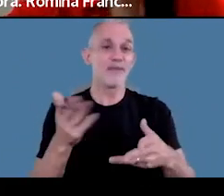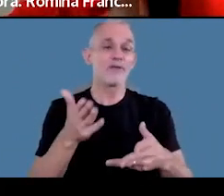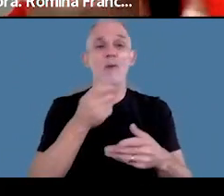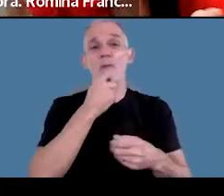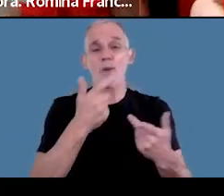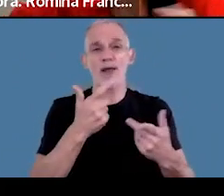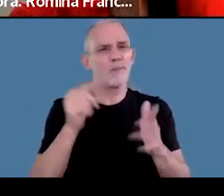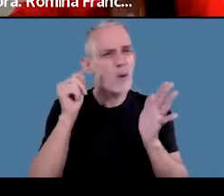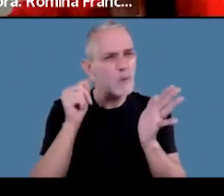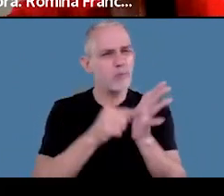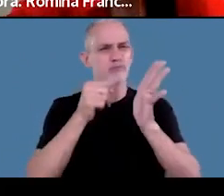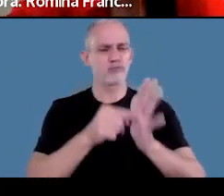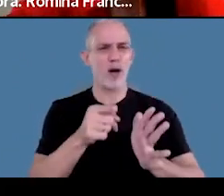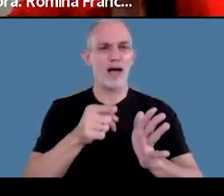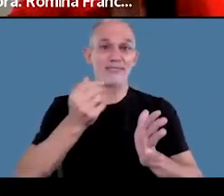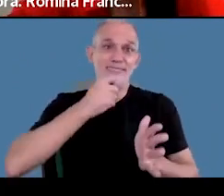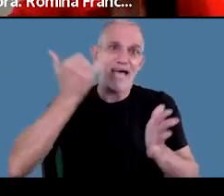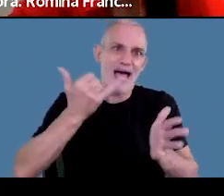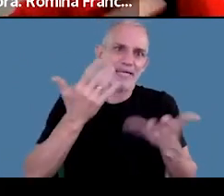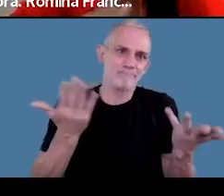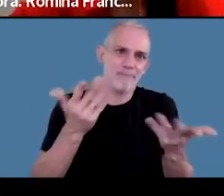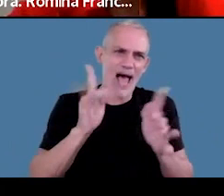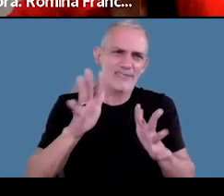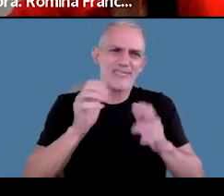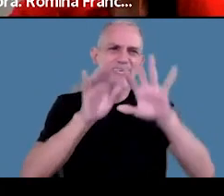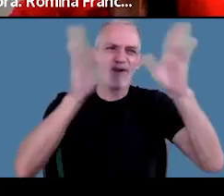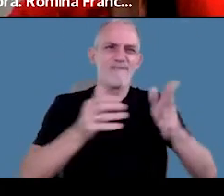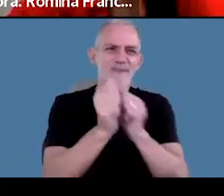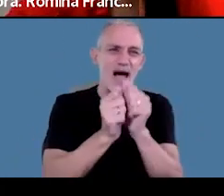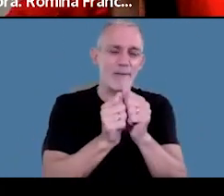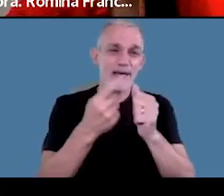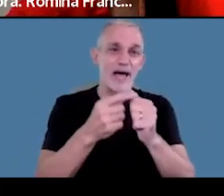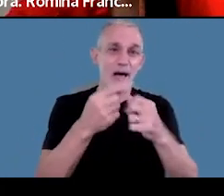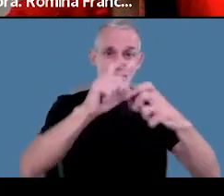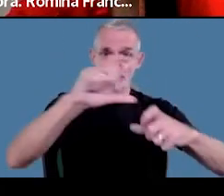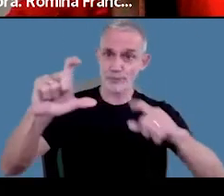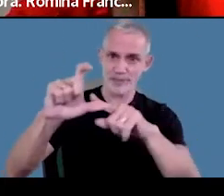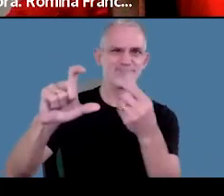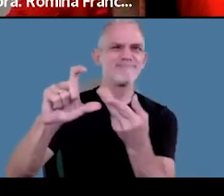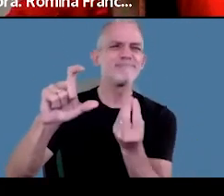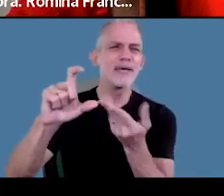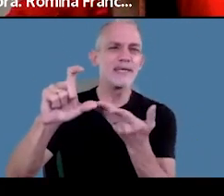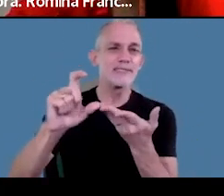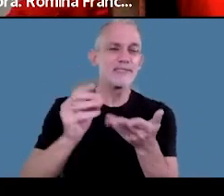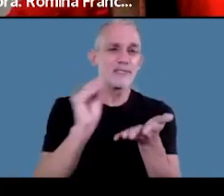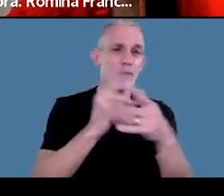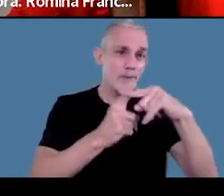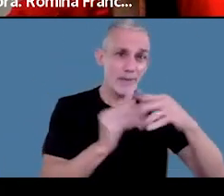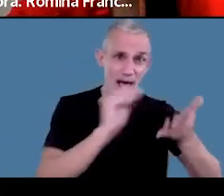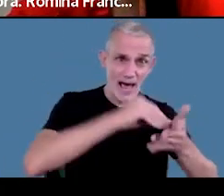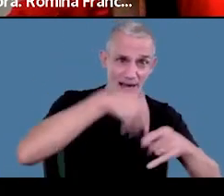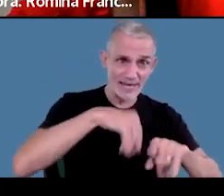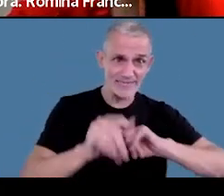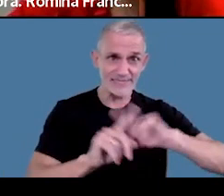más puntual, pero bueno, si se encontrasen con este tipo de contribuyente, tenerlo en cuenta que este